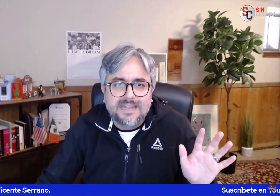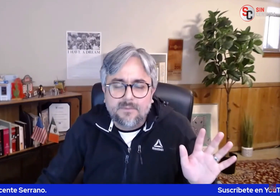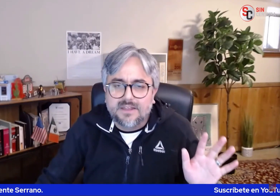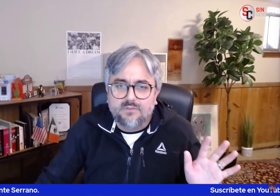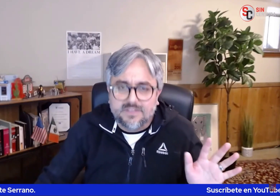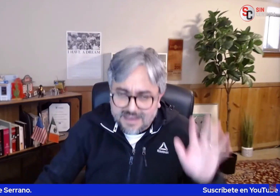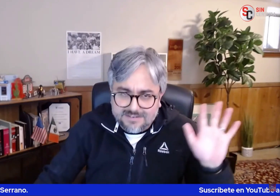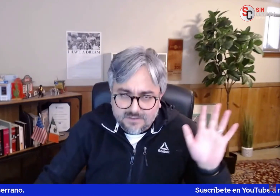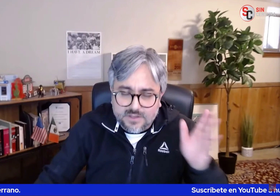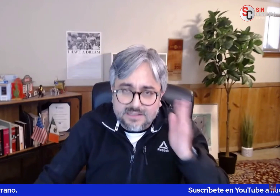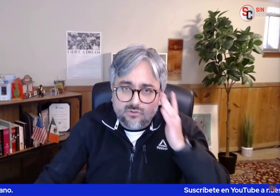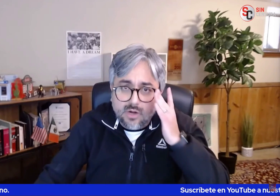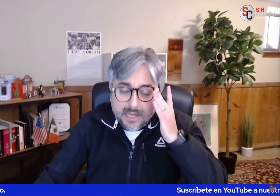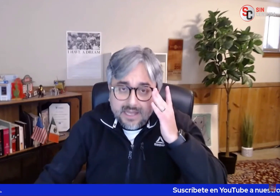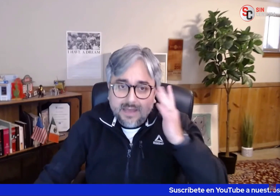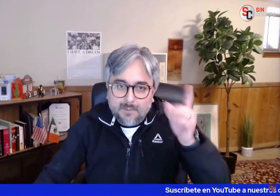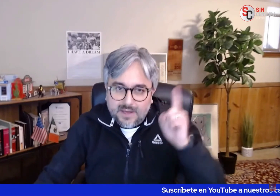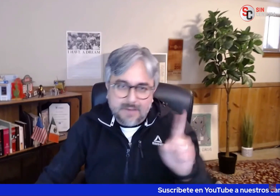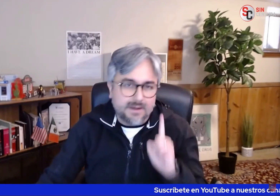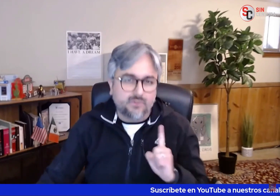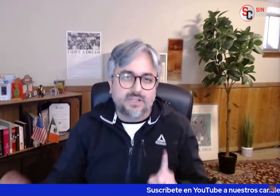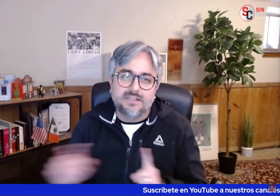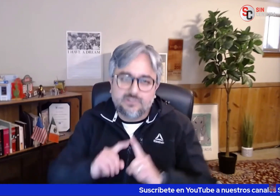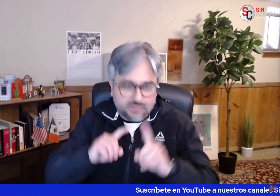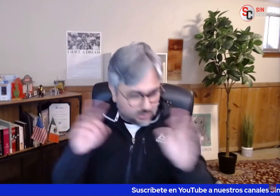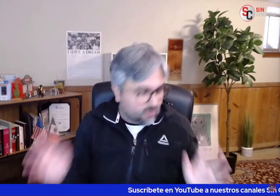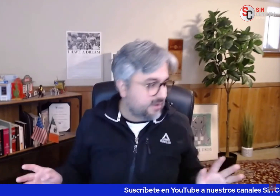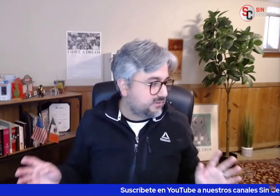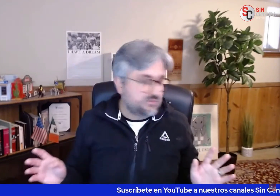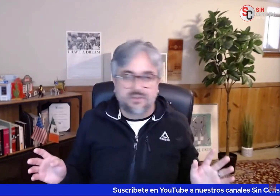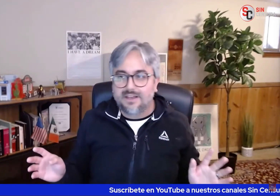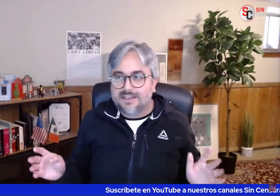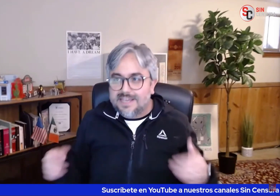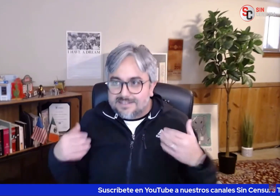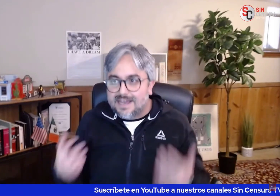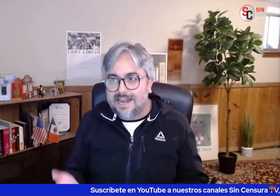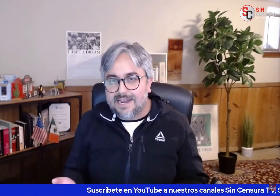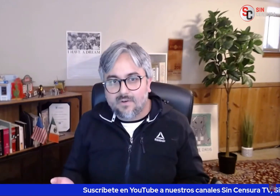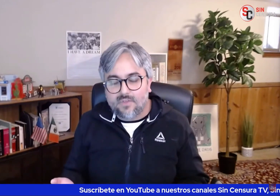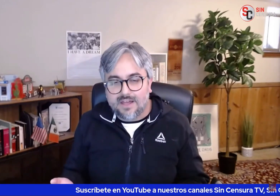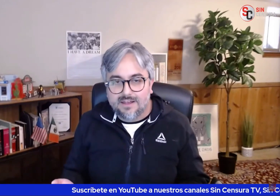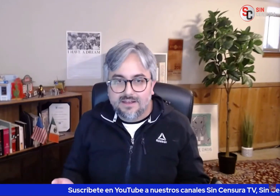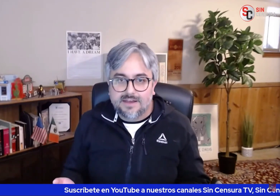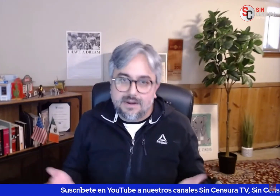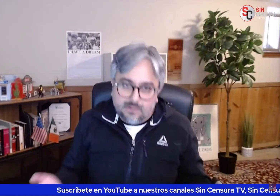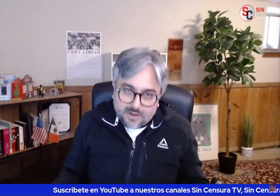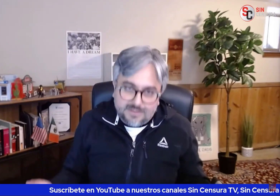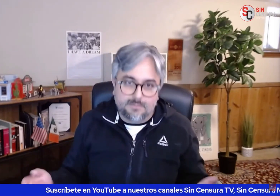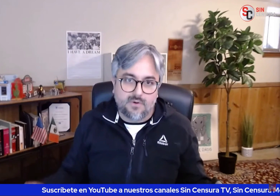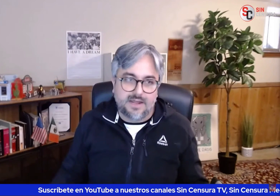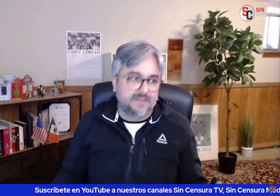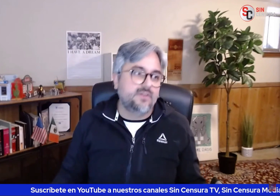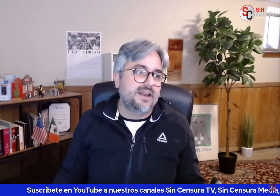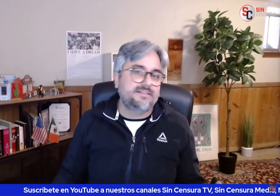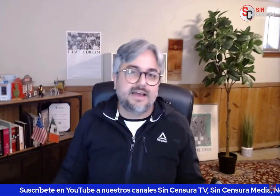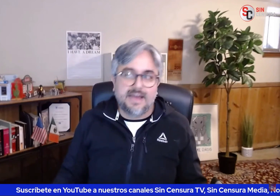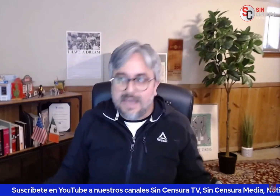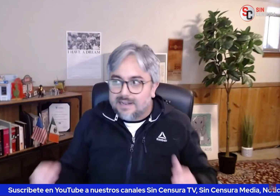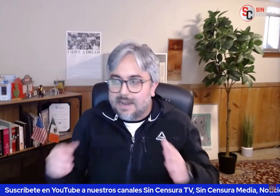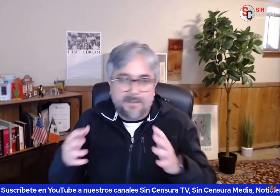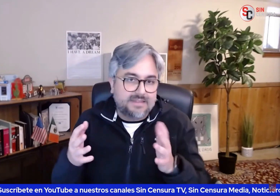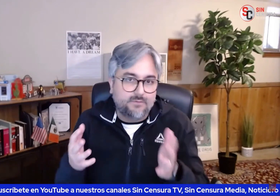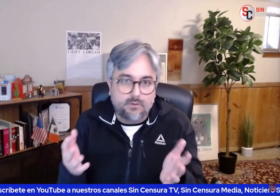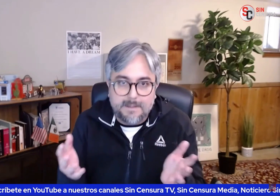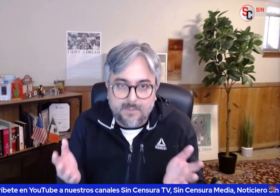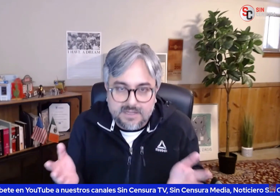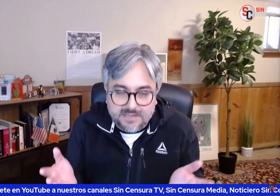tampoco, y nadie tiene por qué defender, que ella se defienda sola. Pero hay que ver los indicios en todo esto. ¿Quién saca la nota? Carlos Loret de Mola. ¿En dónde la saca?